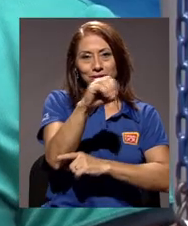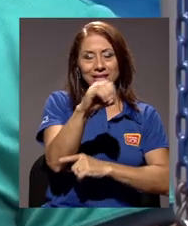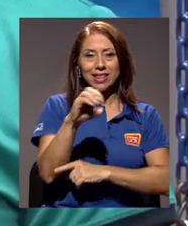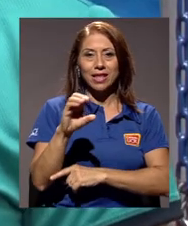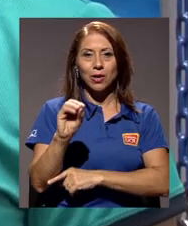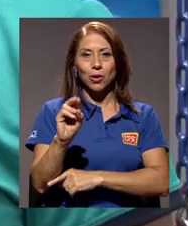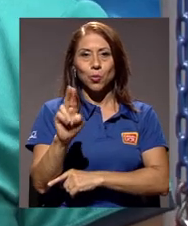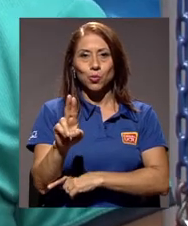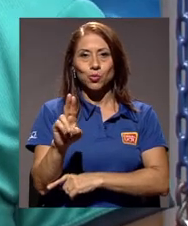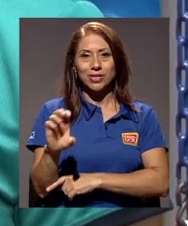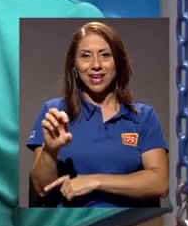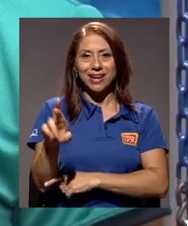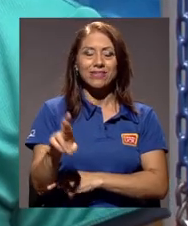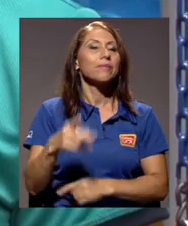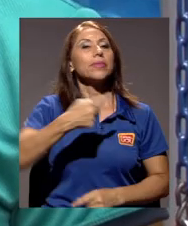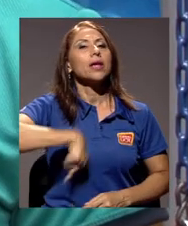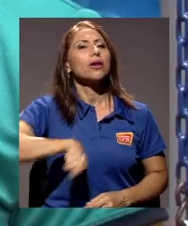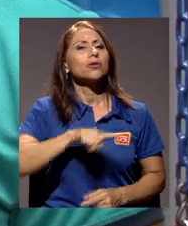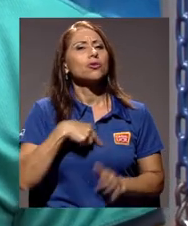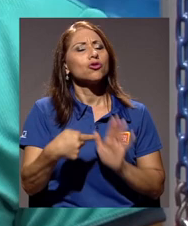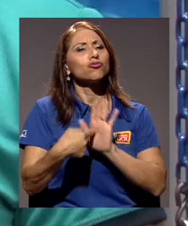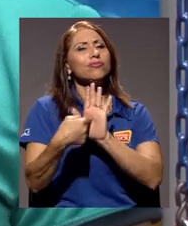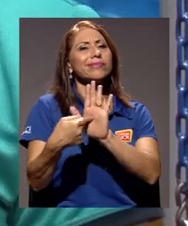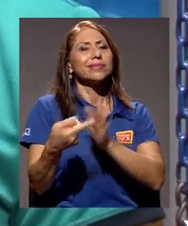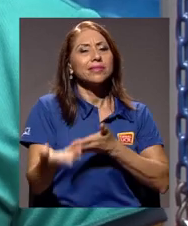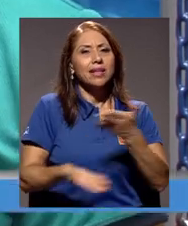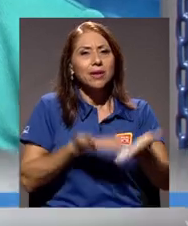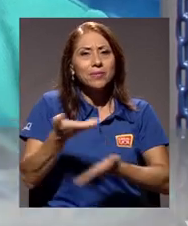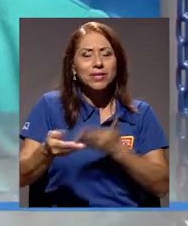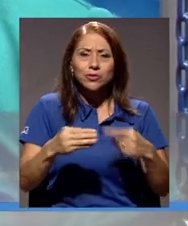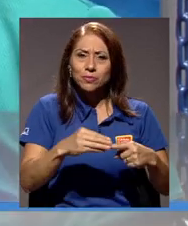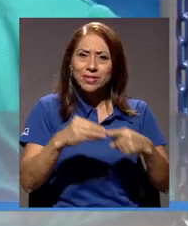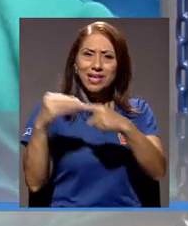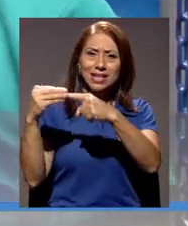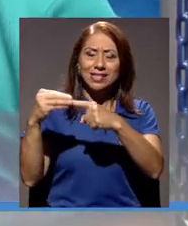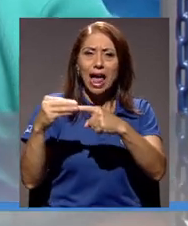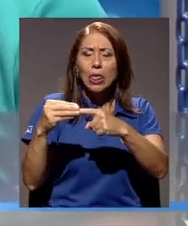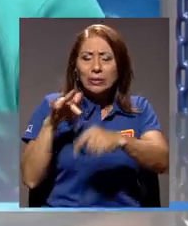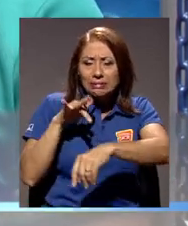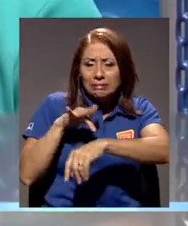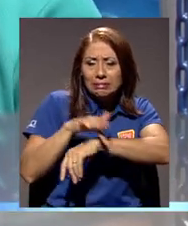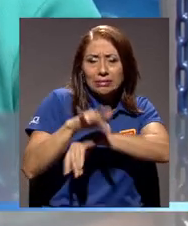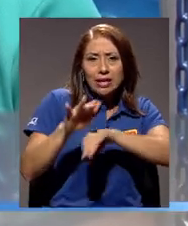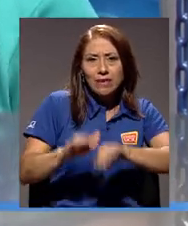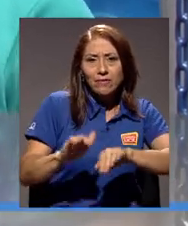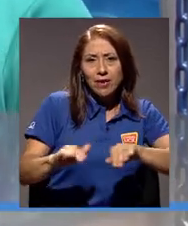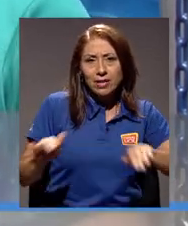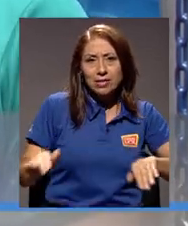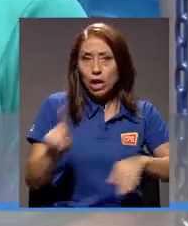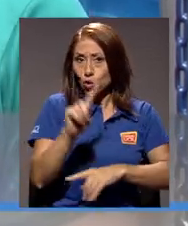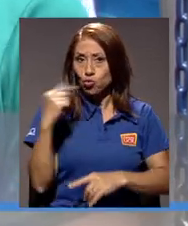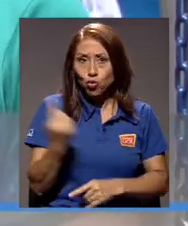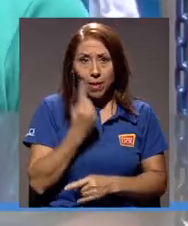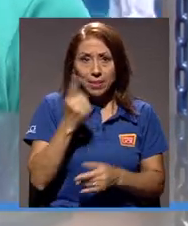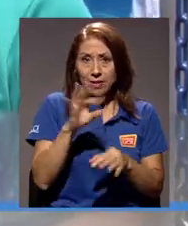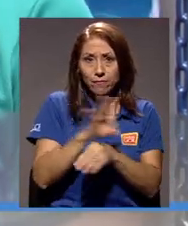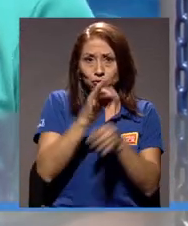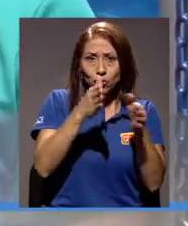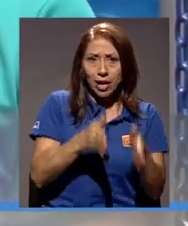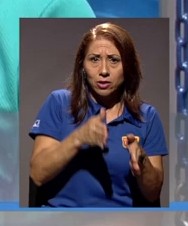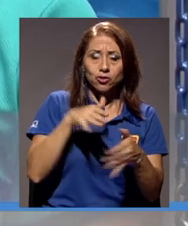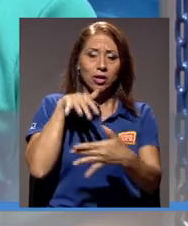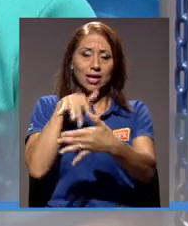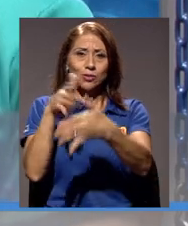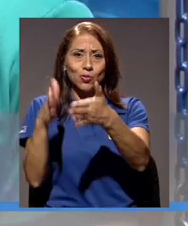nosotros ofrecemos como el servicio especializado en primera infancia, no solo para funcionarios y estudiantes de la universidad,